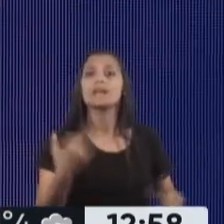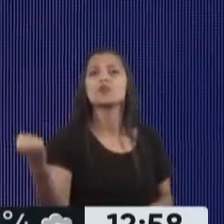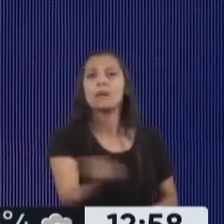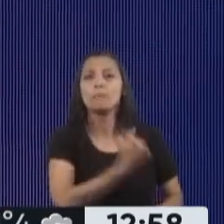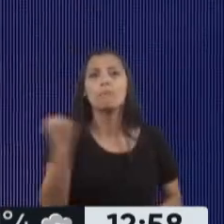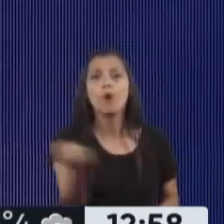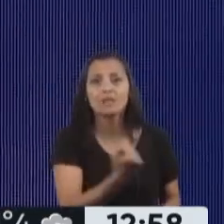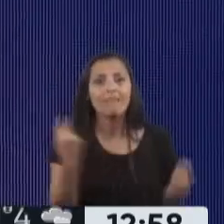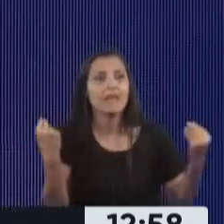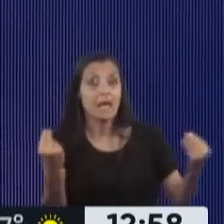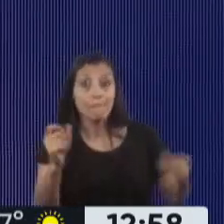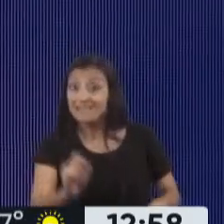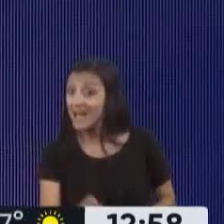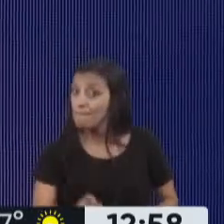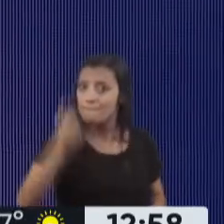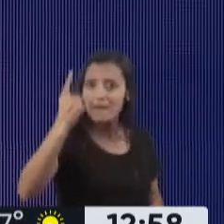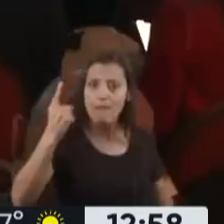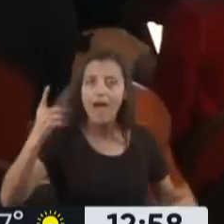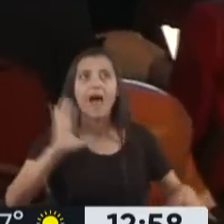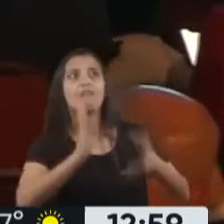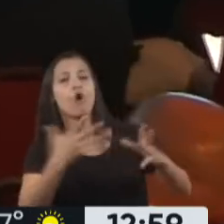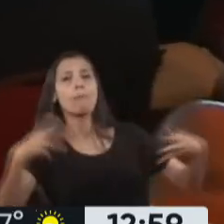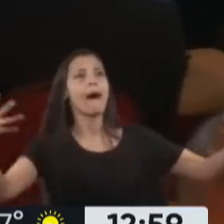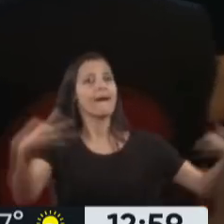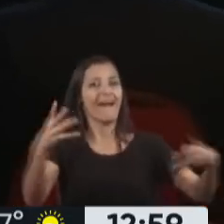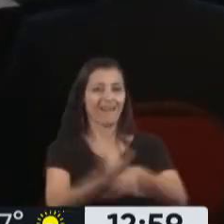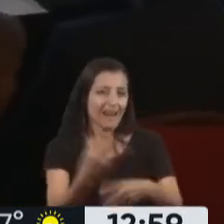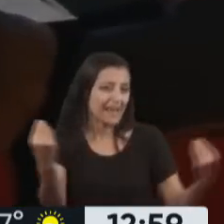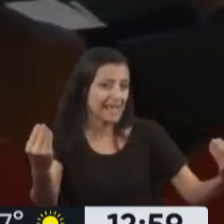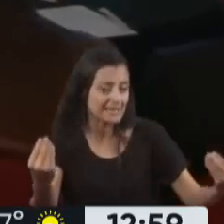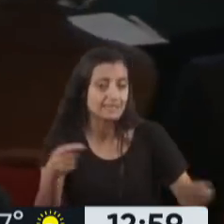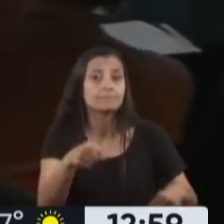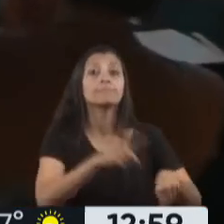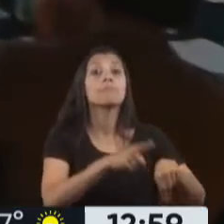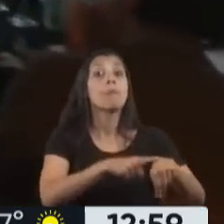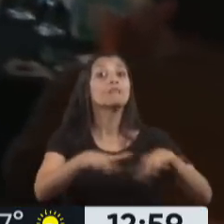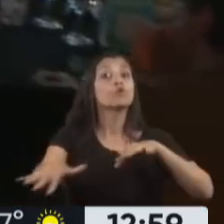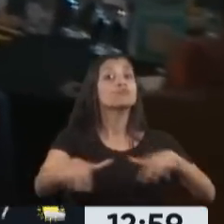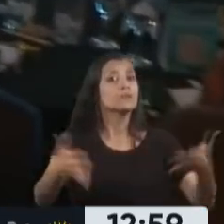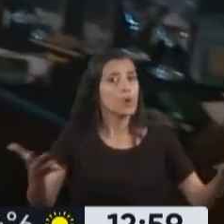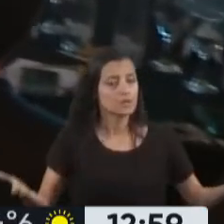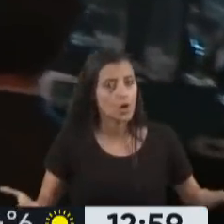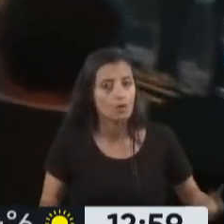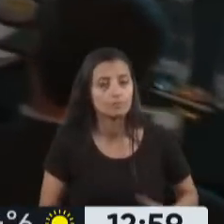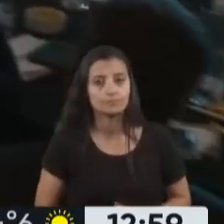la primera batalla que íbamos a tener. Y en ese contexto,